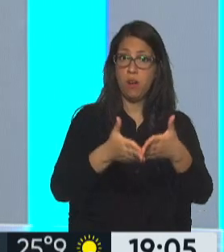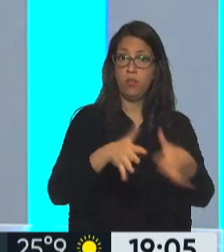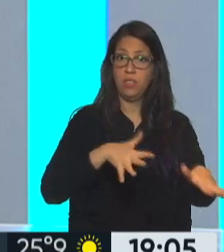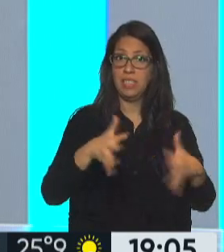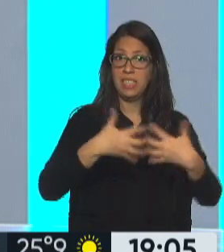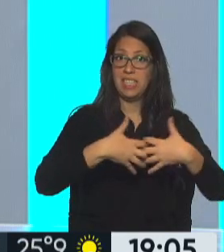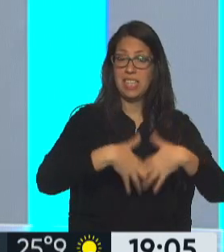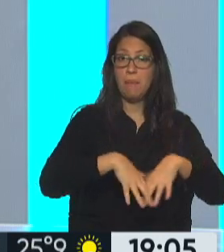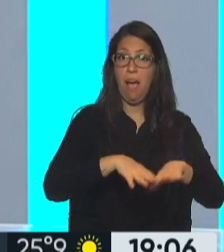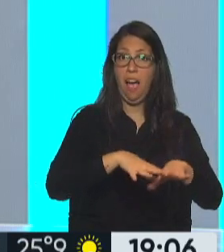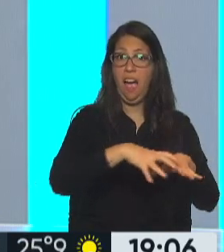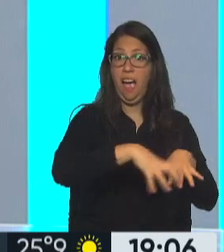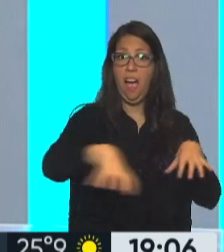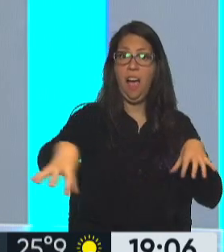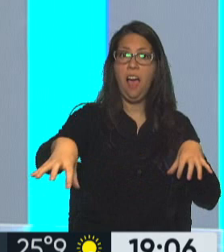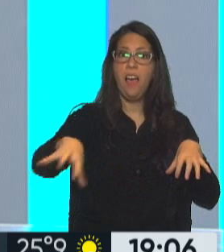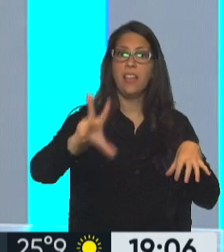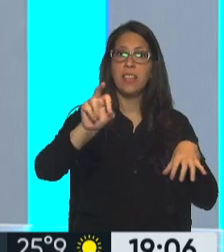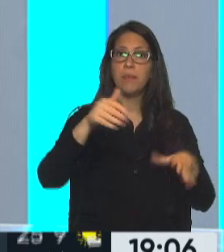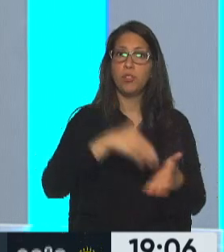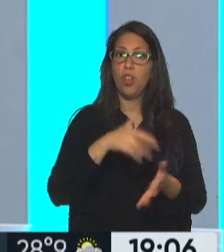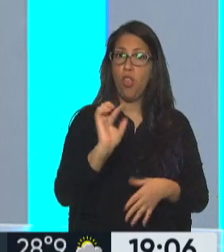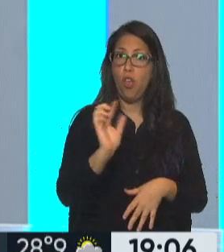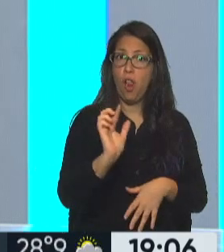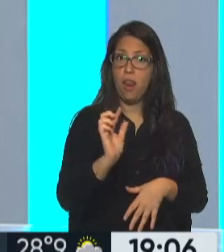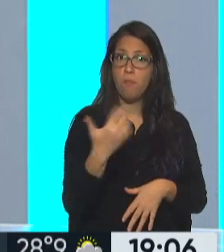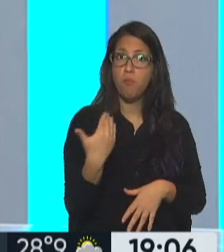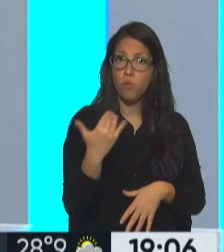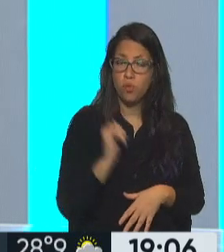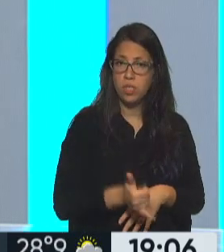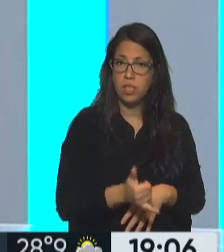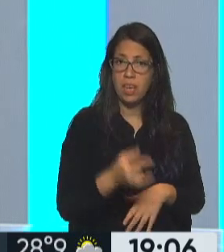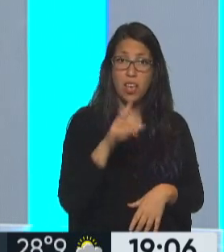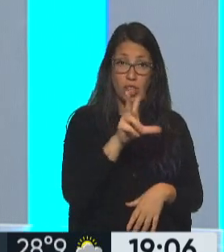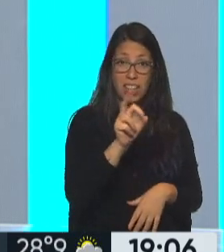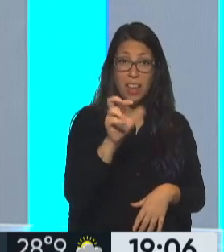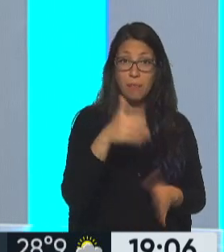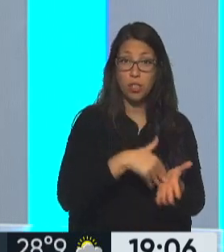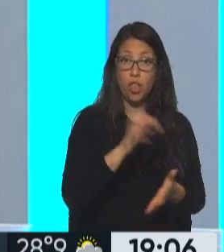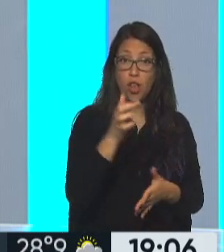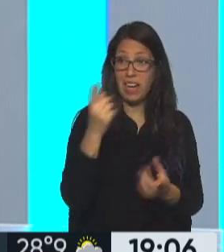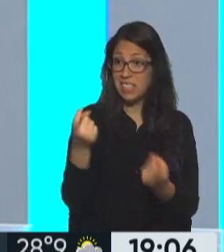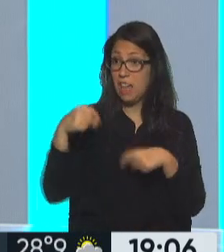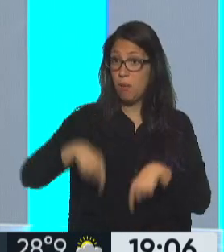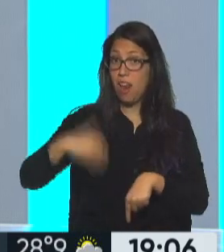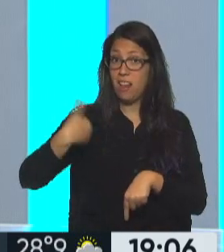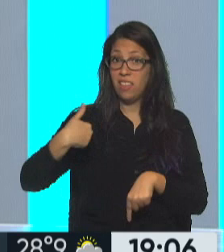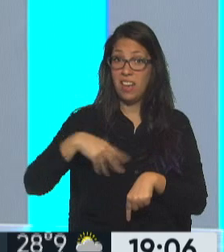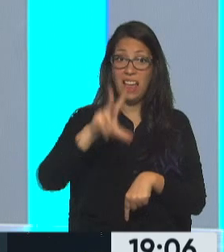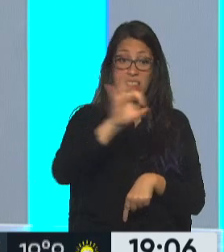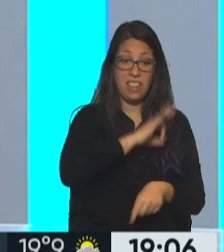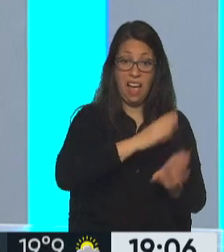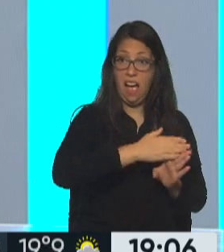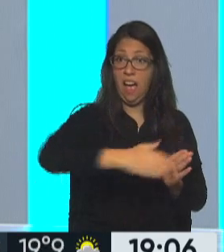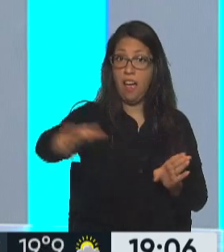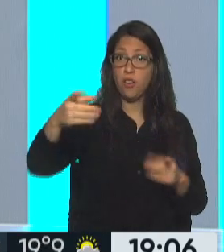del Canal troncal entonces Tuvo una utilidad de 30 millones de dólares pensemos o 30 millones de dólares que necesitamos en el país durante 30 años que